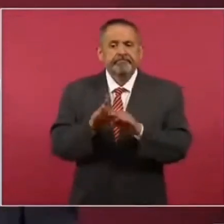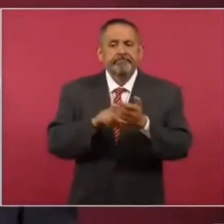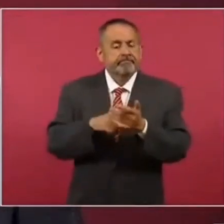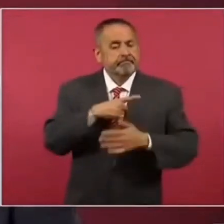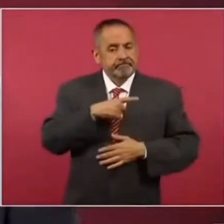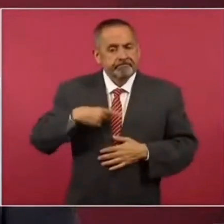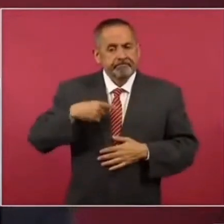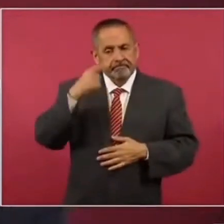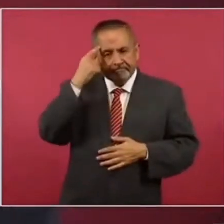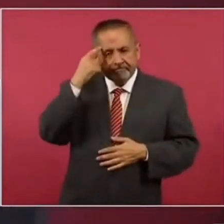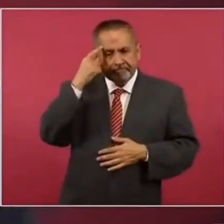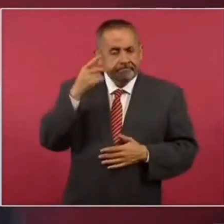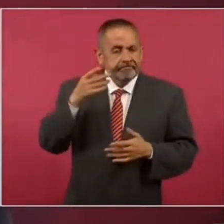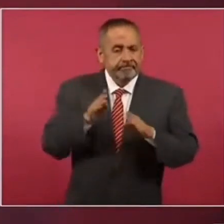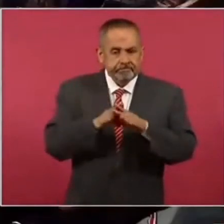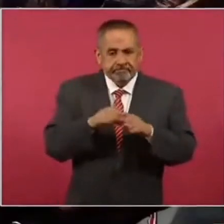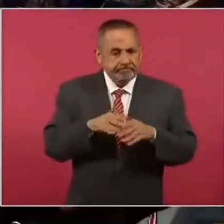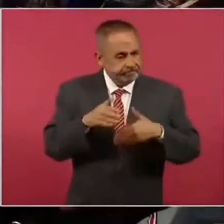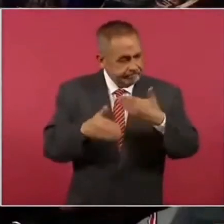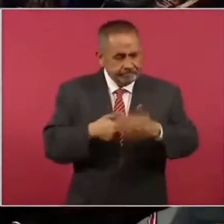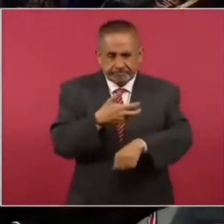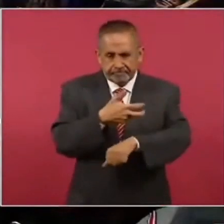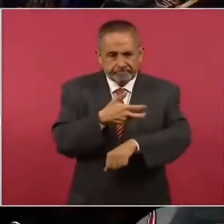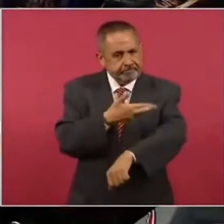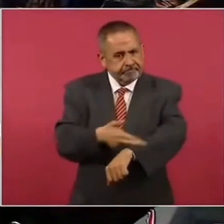también tiene que activarse